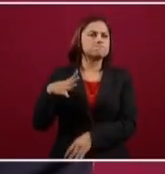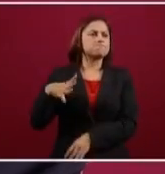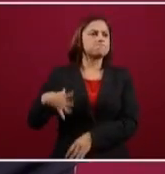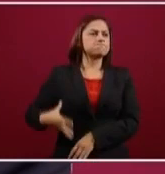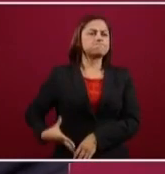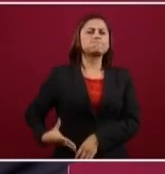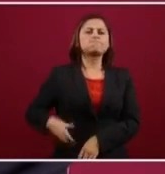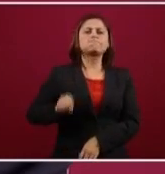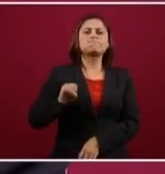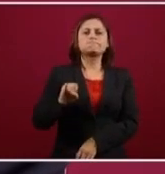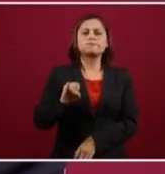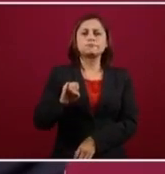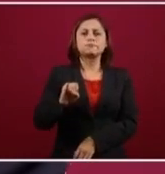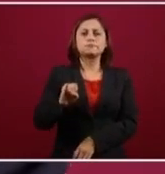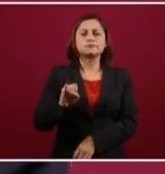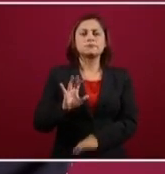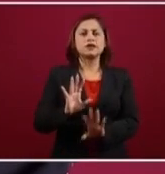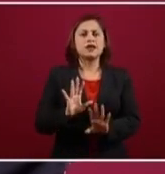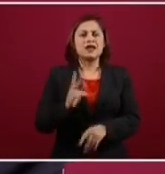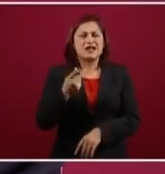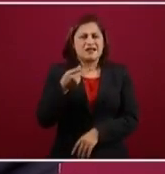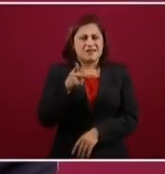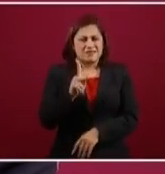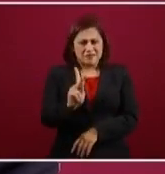Pero no, mire,